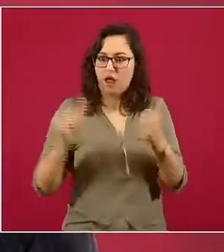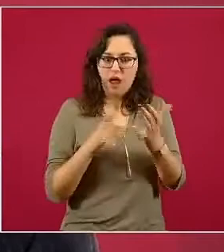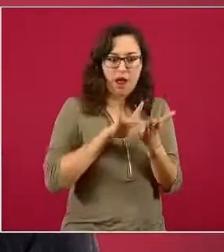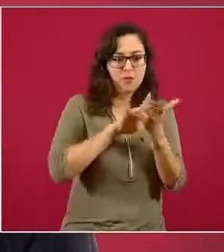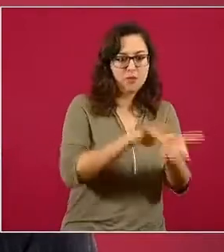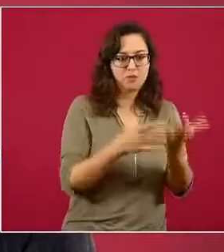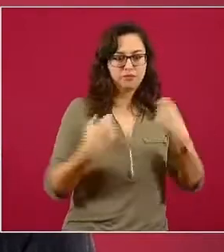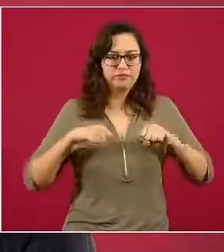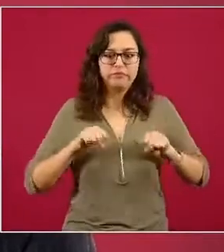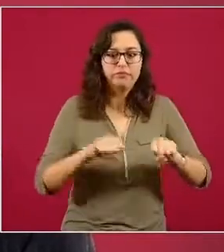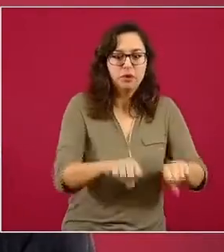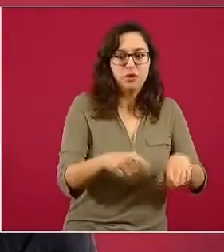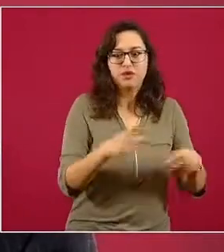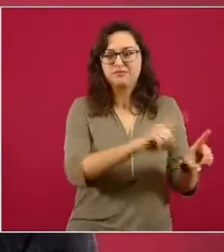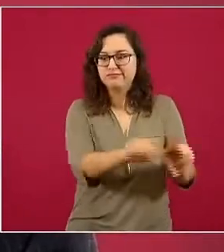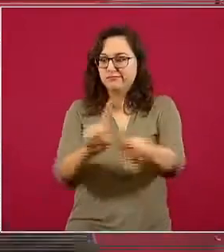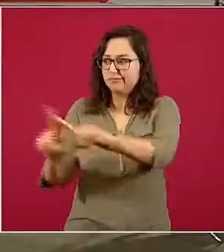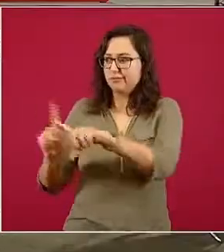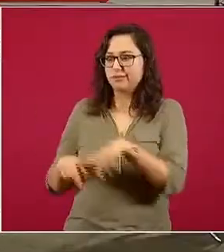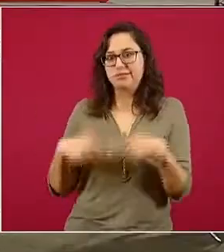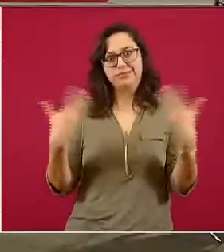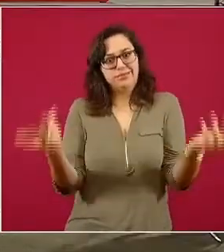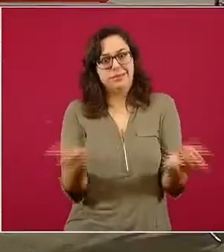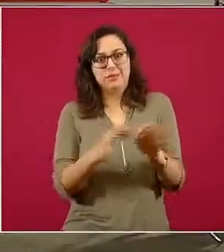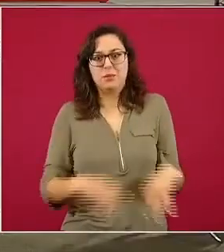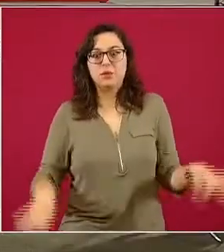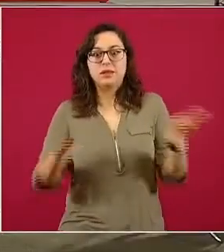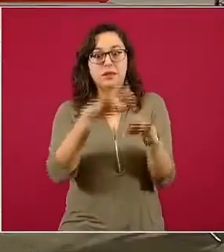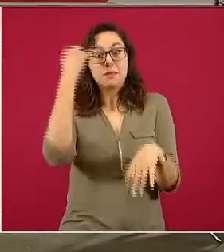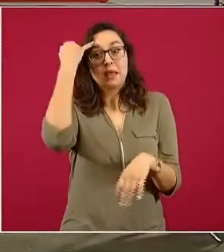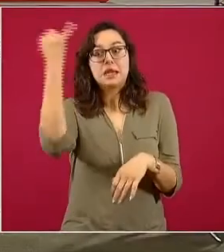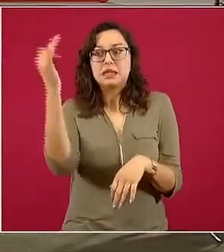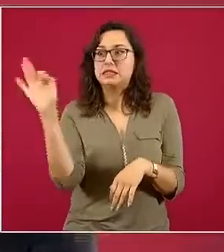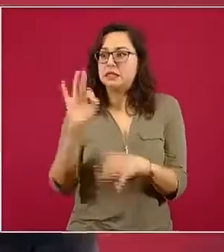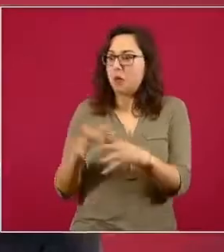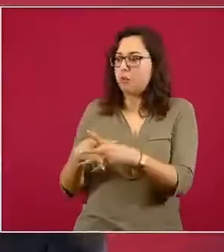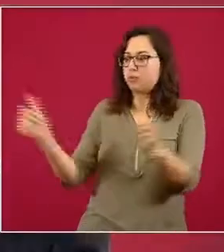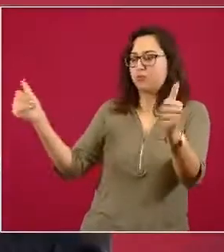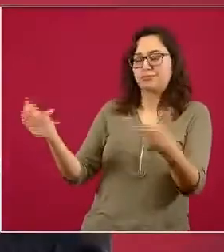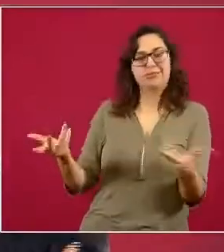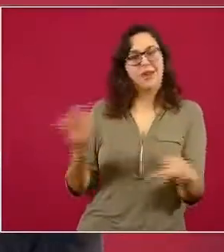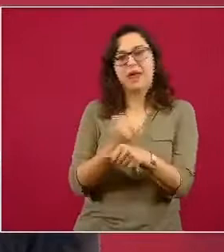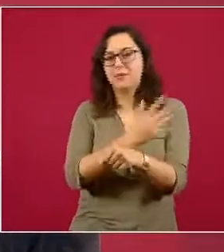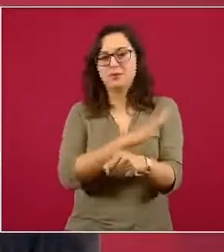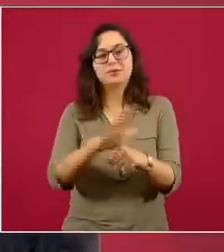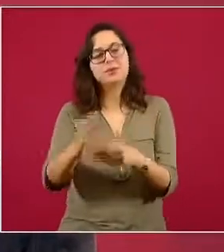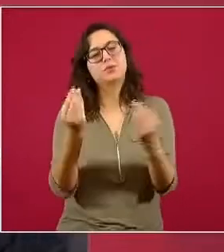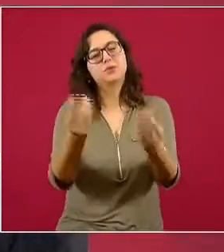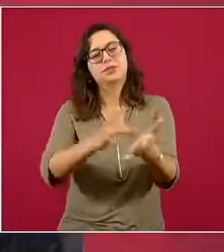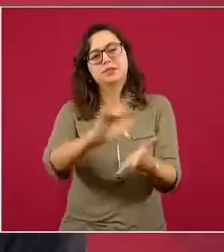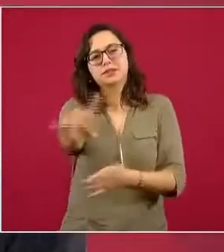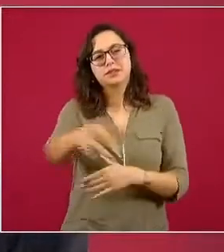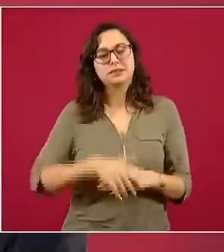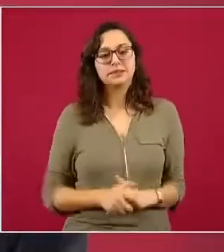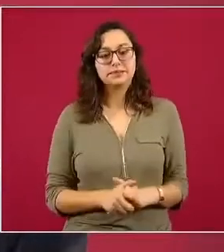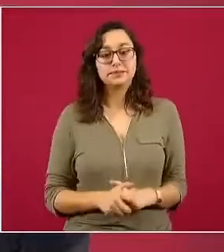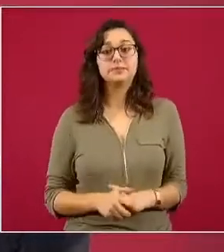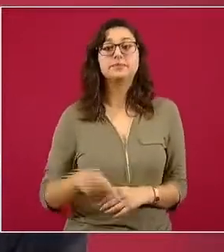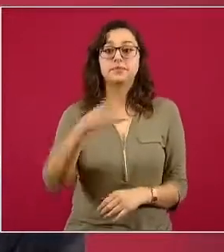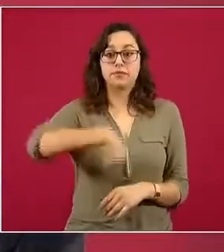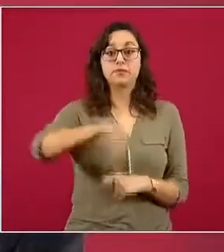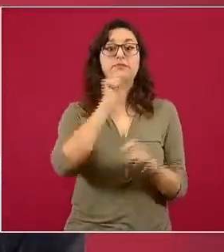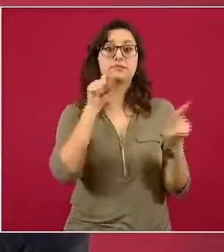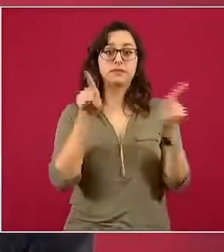Imagínense que sería un sistema de salud sin camilleros. Gracias, señores camilleros. Y este personal también tiene un riesgo de